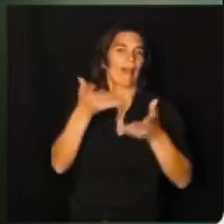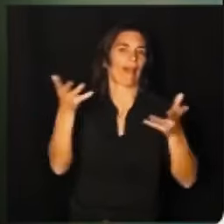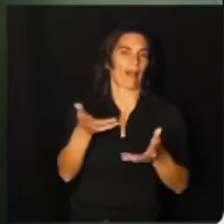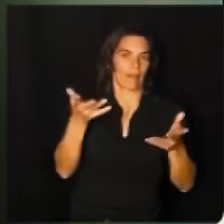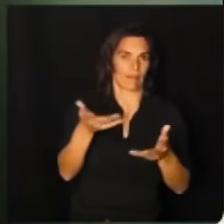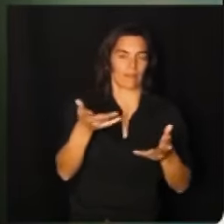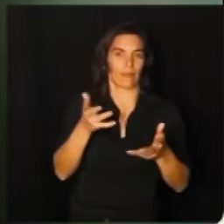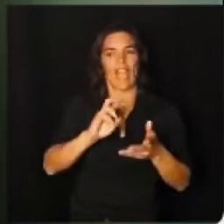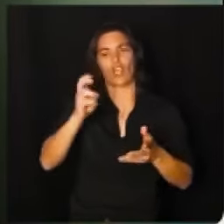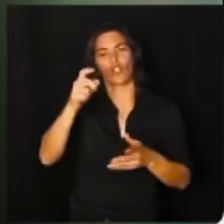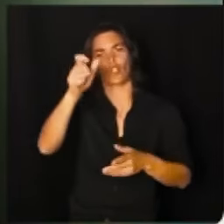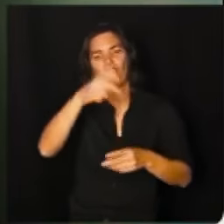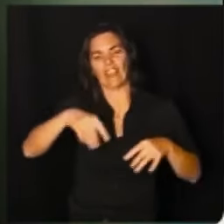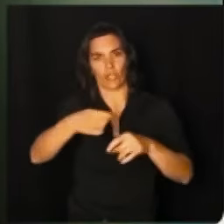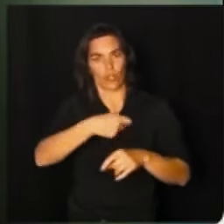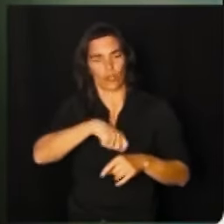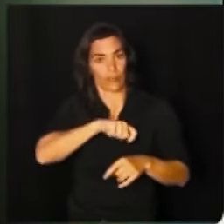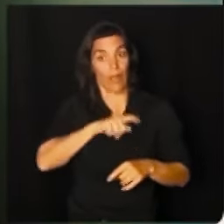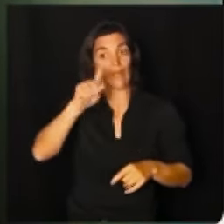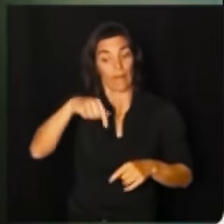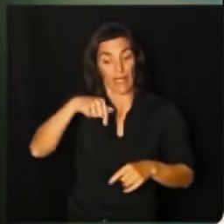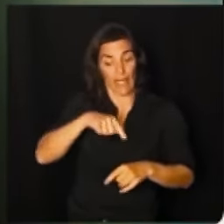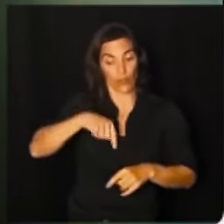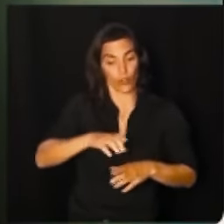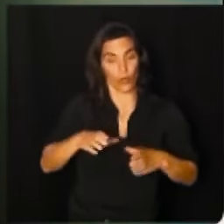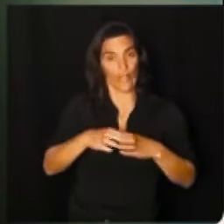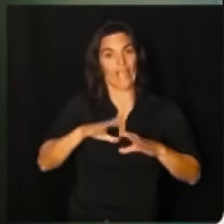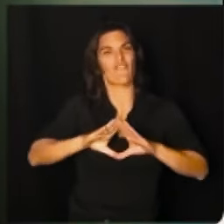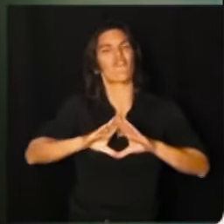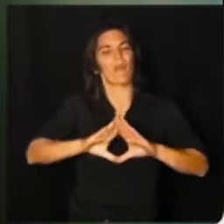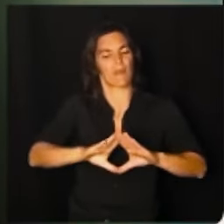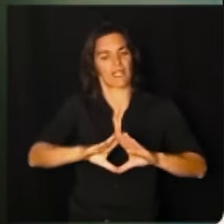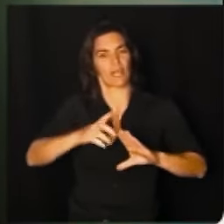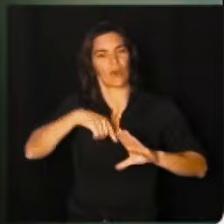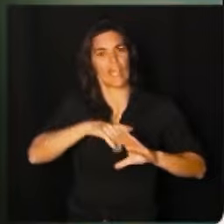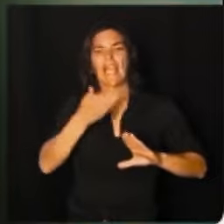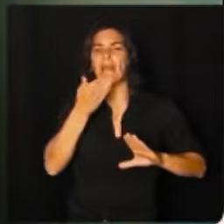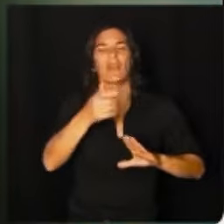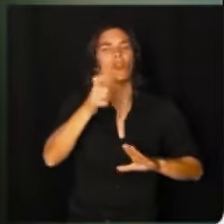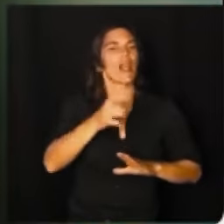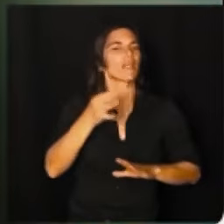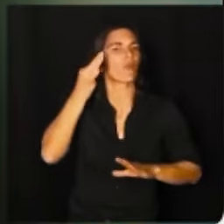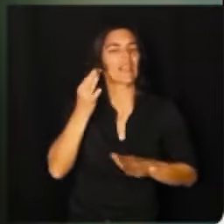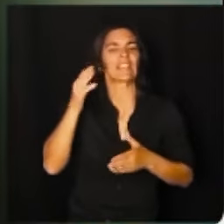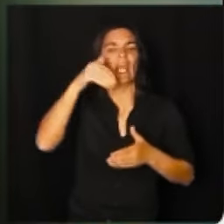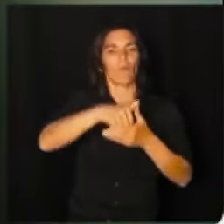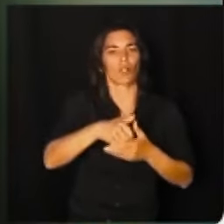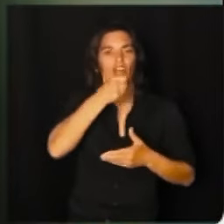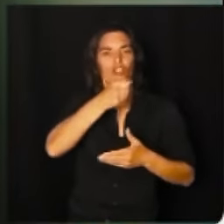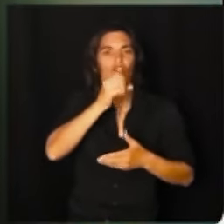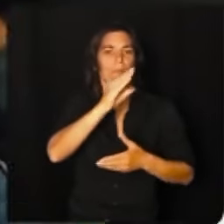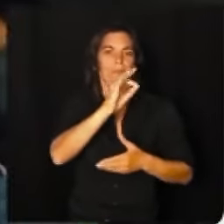en otros territorios de España. Por cierto, este partido es un partido feminista y le pido a las mujeres que voten socialista el próximo 12 de